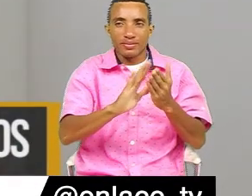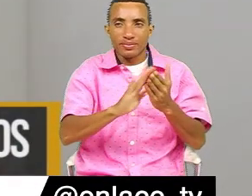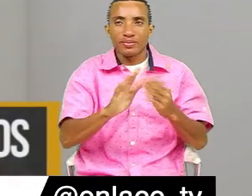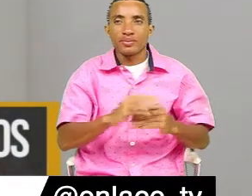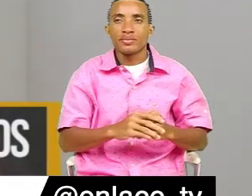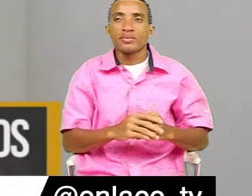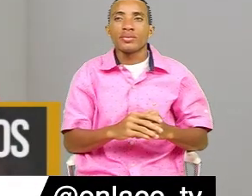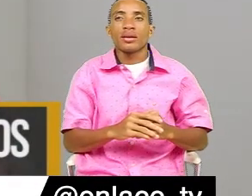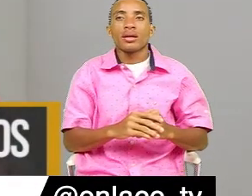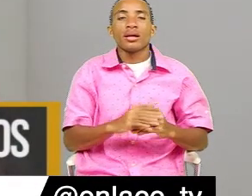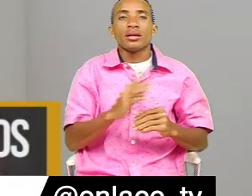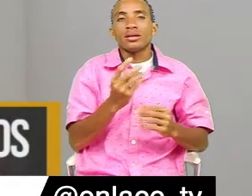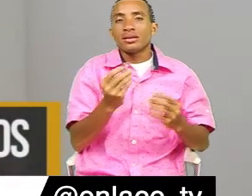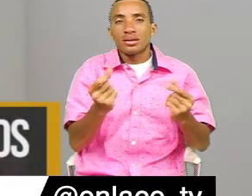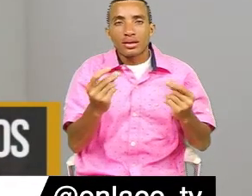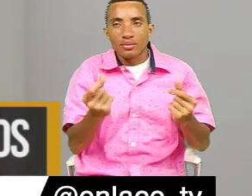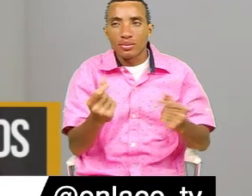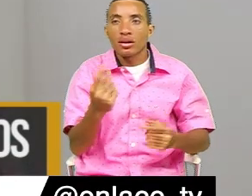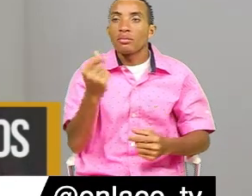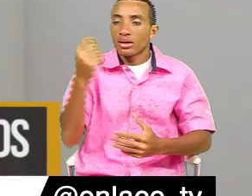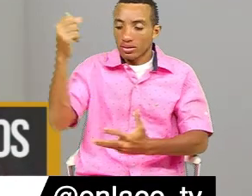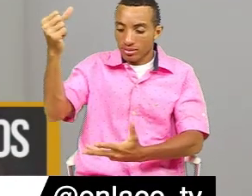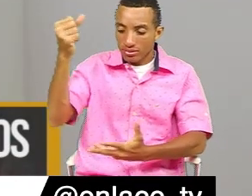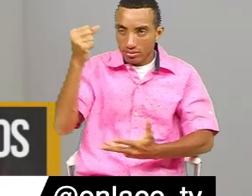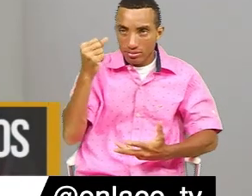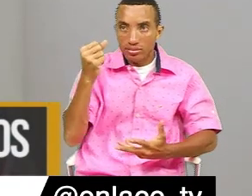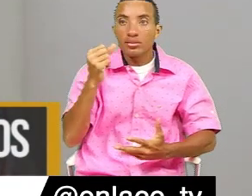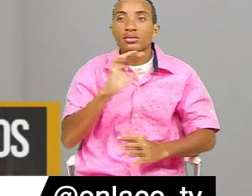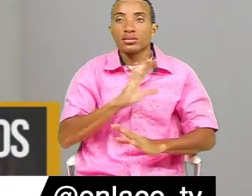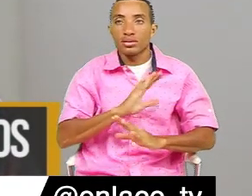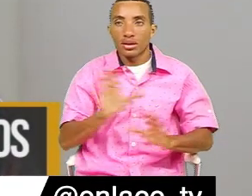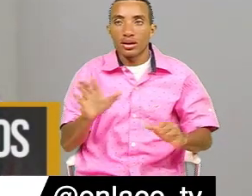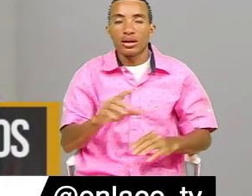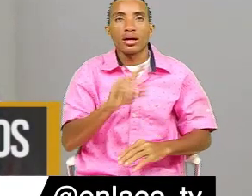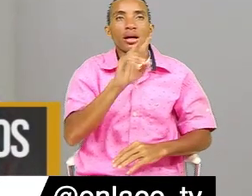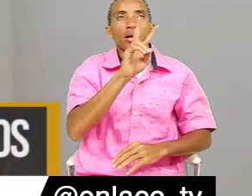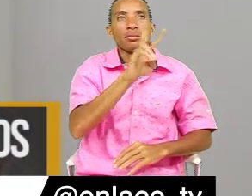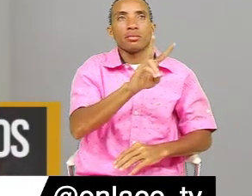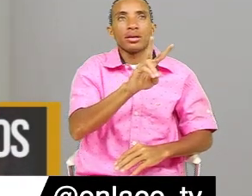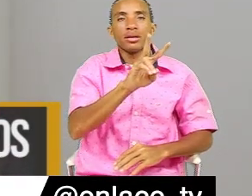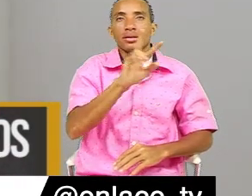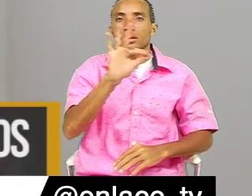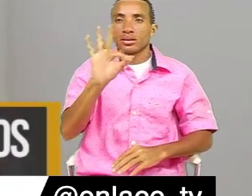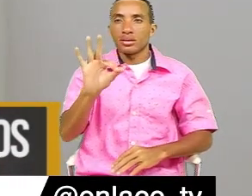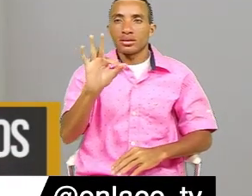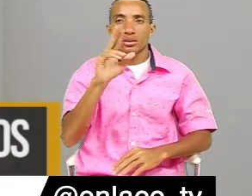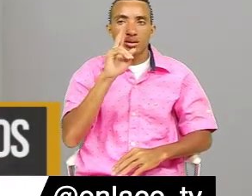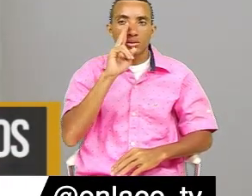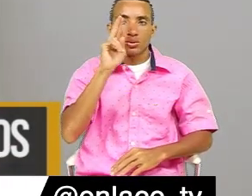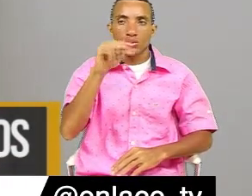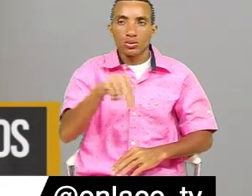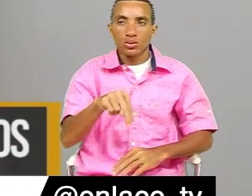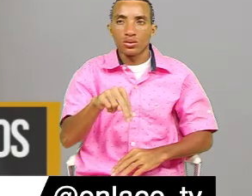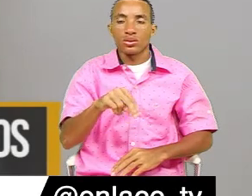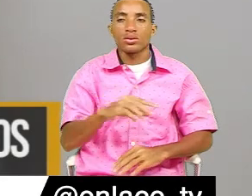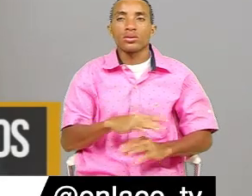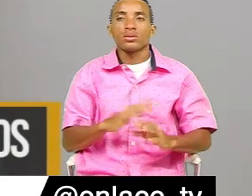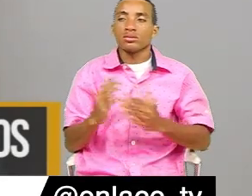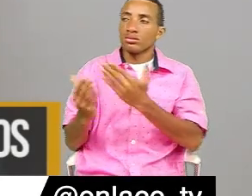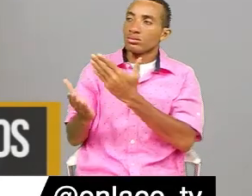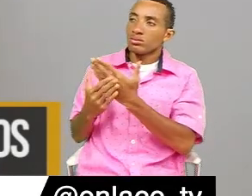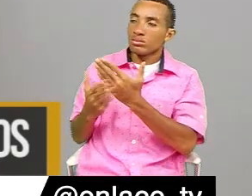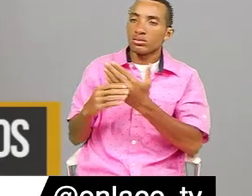en no ser tan rápido. La plata llegó al municipio el 23 de junio. Fuimos notificados el